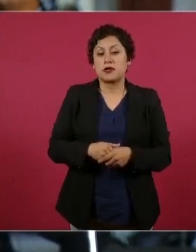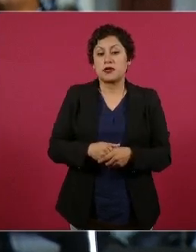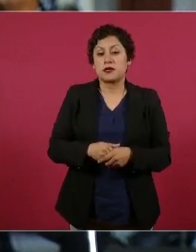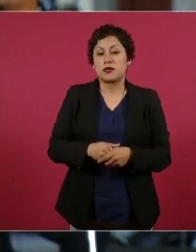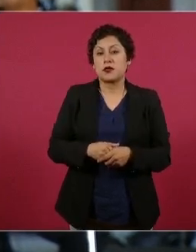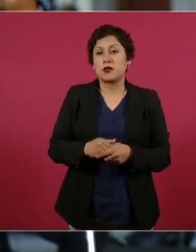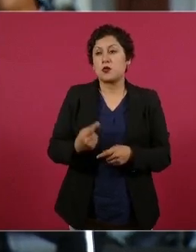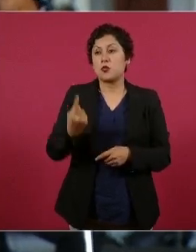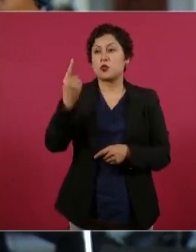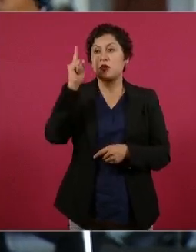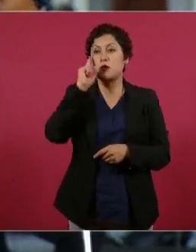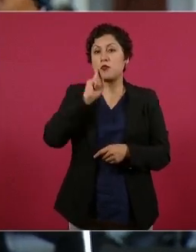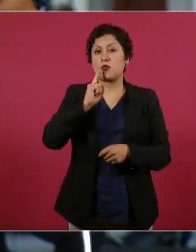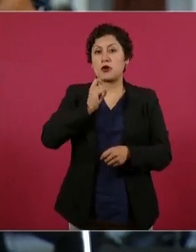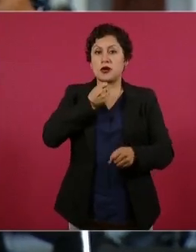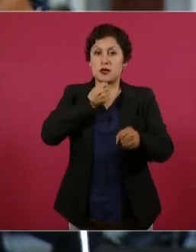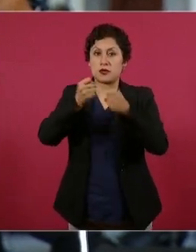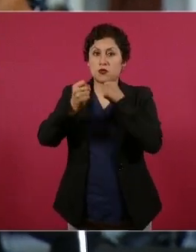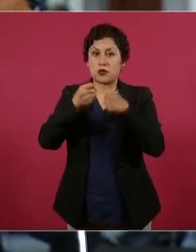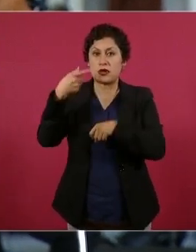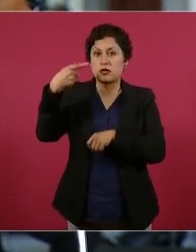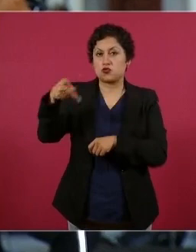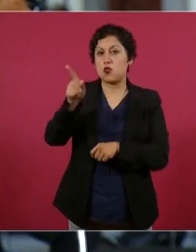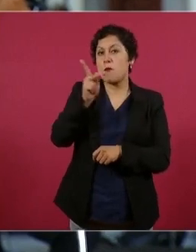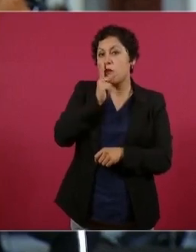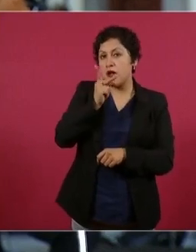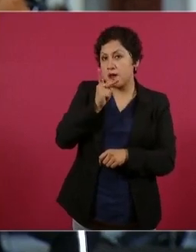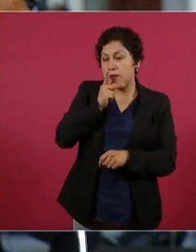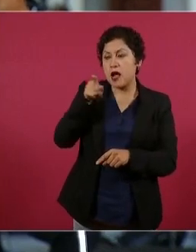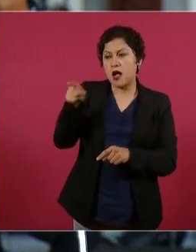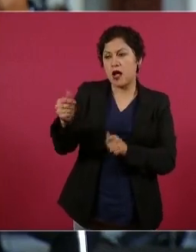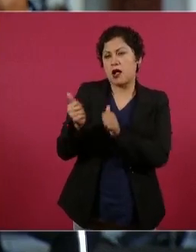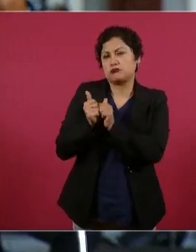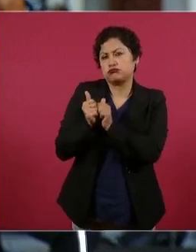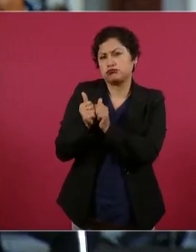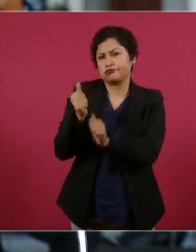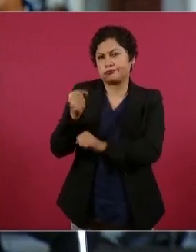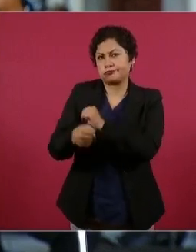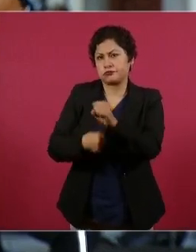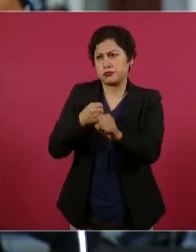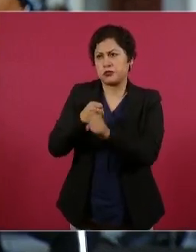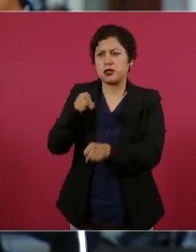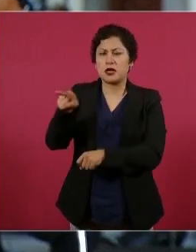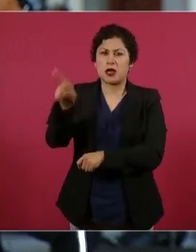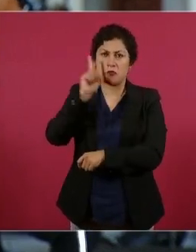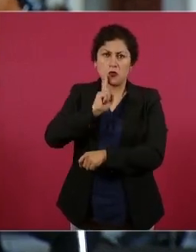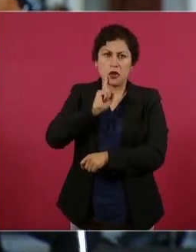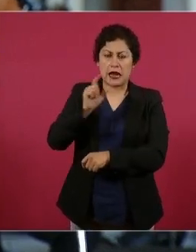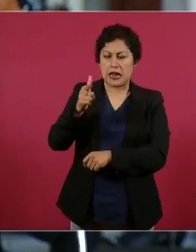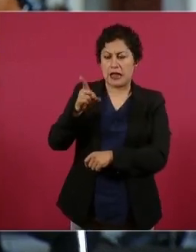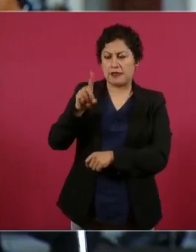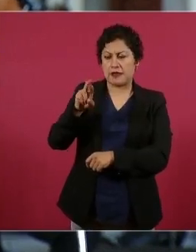reporteras, digamos, que ha trabajado con nosotros durante muchos años, muy buena reportera, por cierto, Adriana Olvera.